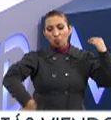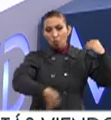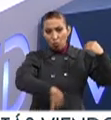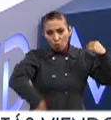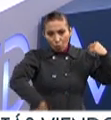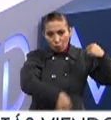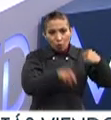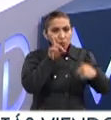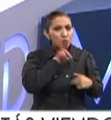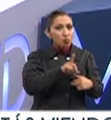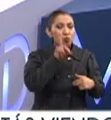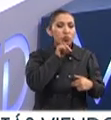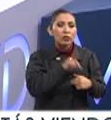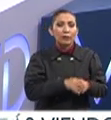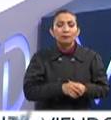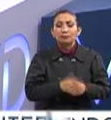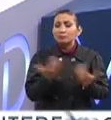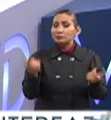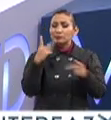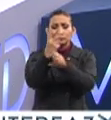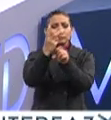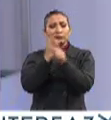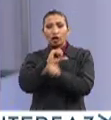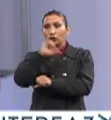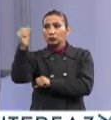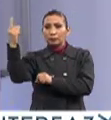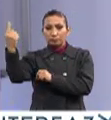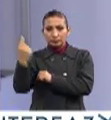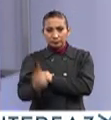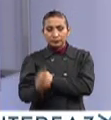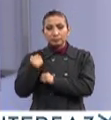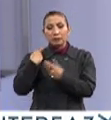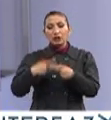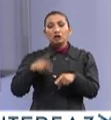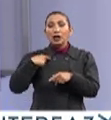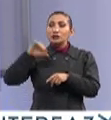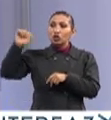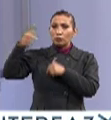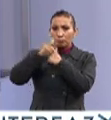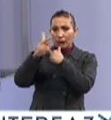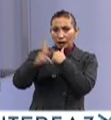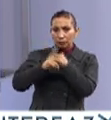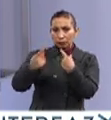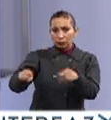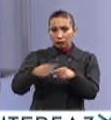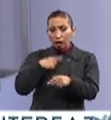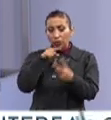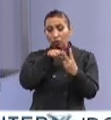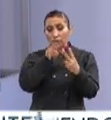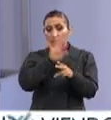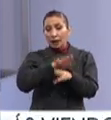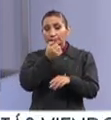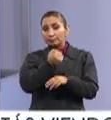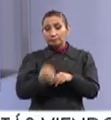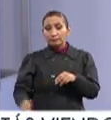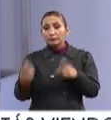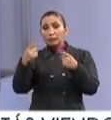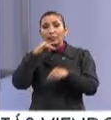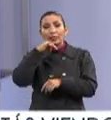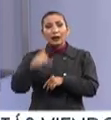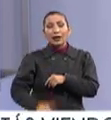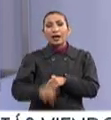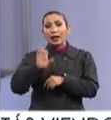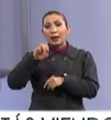violonchelo. Y bueno, invito también a músicos extranjeros, dos de los más destacados músicos